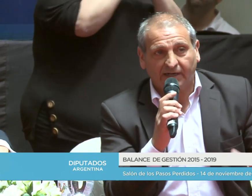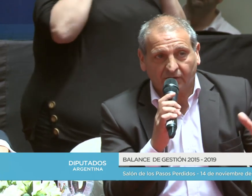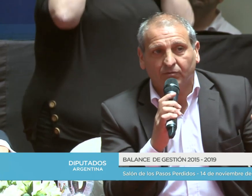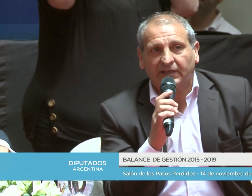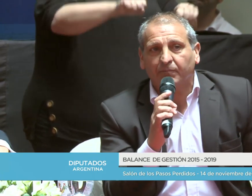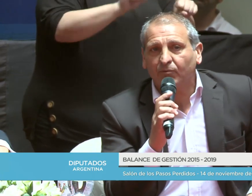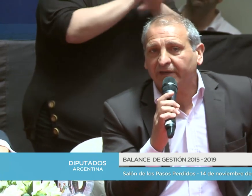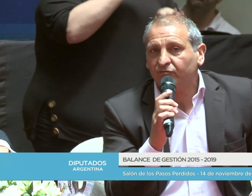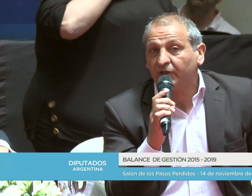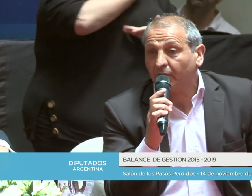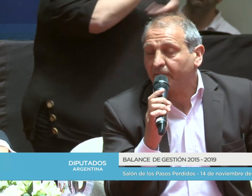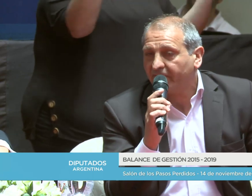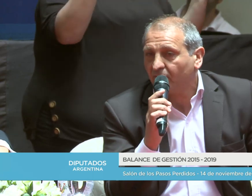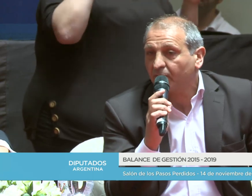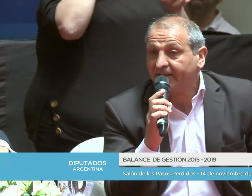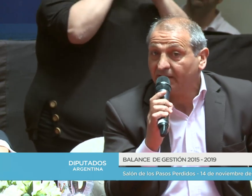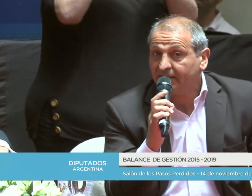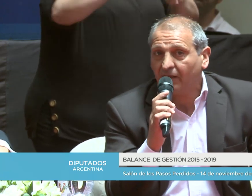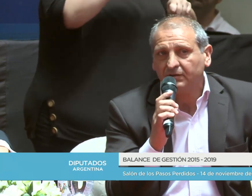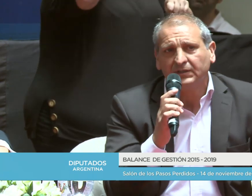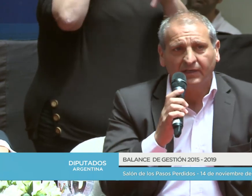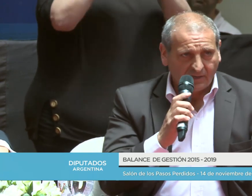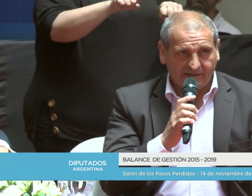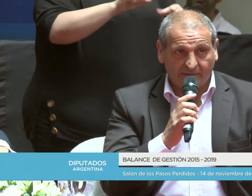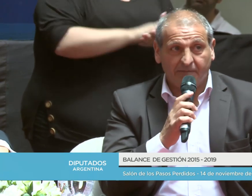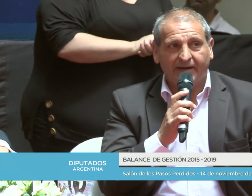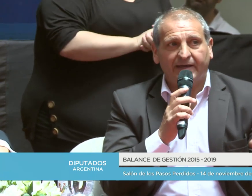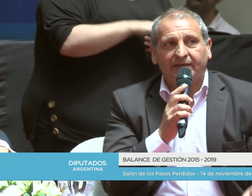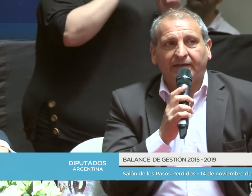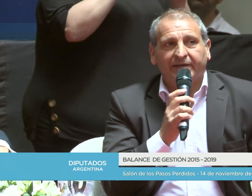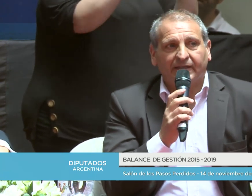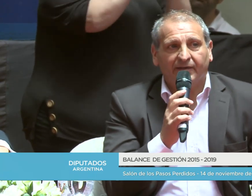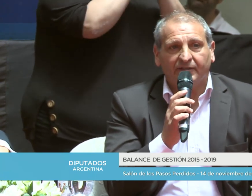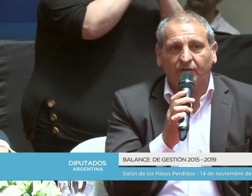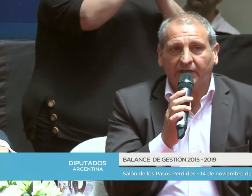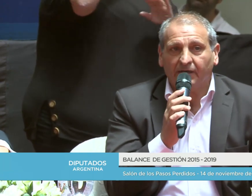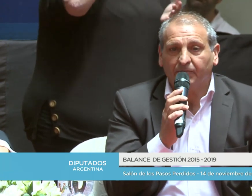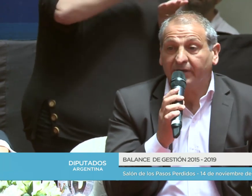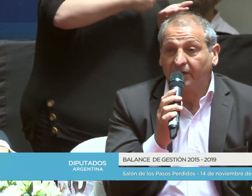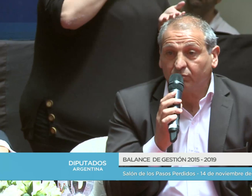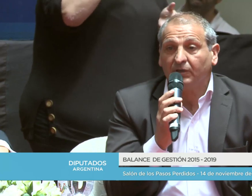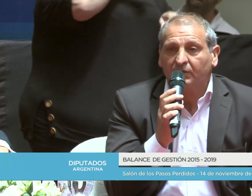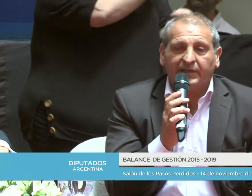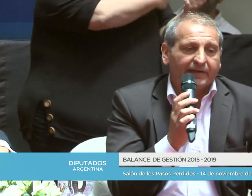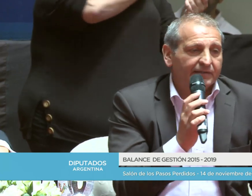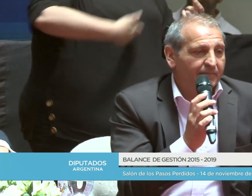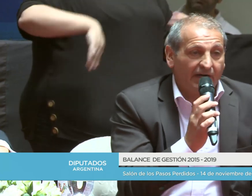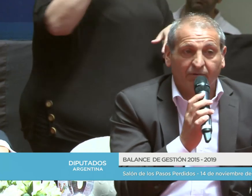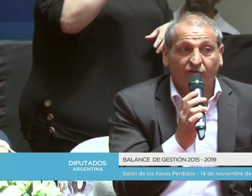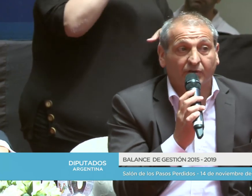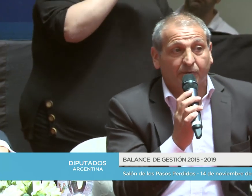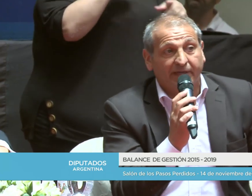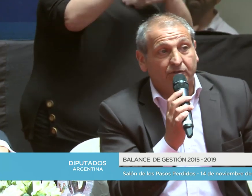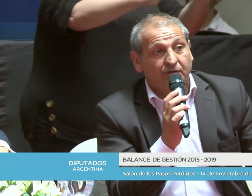expropiación, declarando de utilidad pública y sujeto a expropiación por parte del Estado. Esa misma ley había establecido que el Poder Ejecutivo tenía que